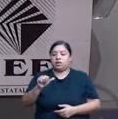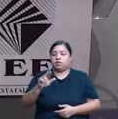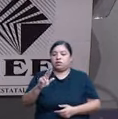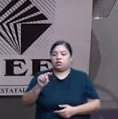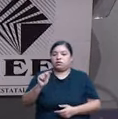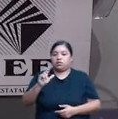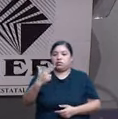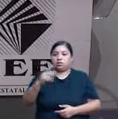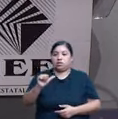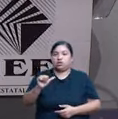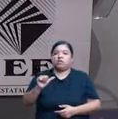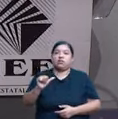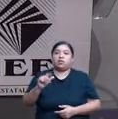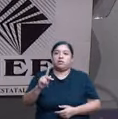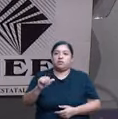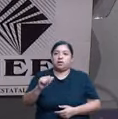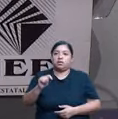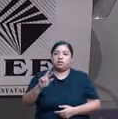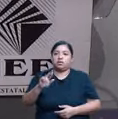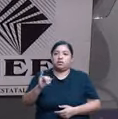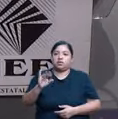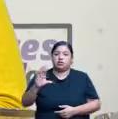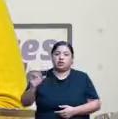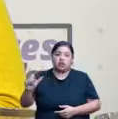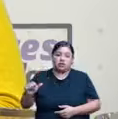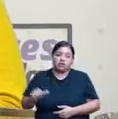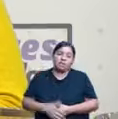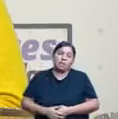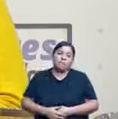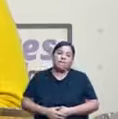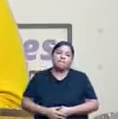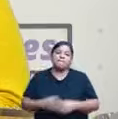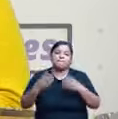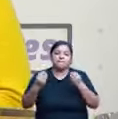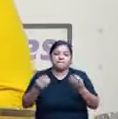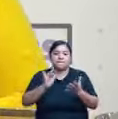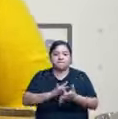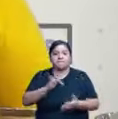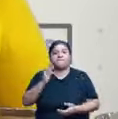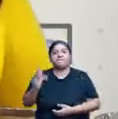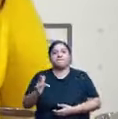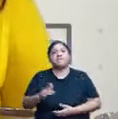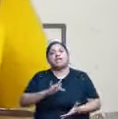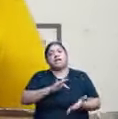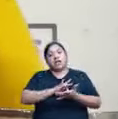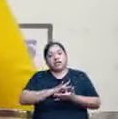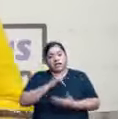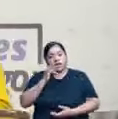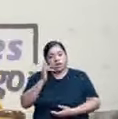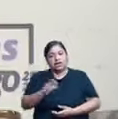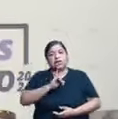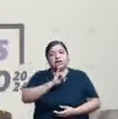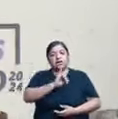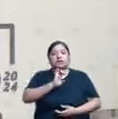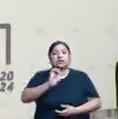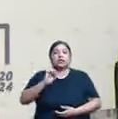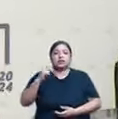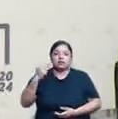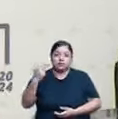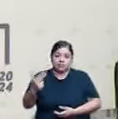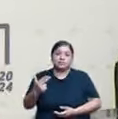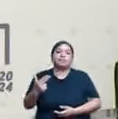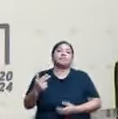de la Revolución Democrática. Candidata, adelante. Muchas gracias. Agradezco al Instituto Estatal Electoral del Estado